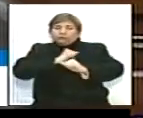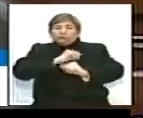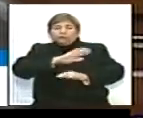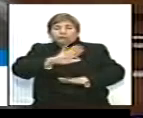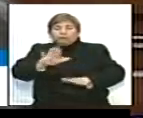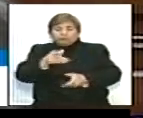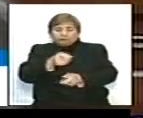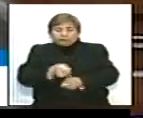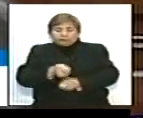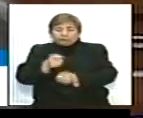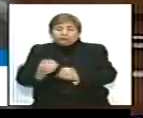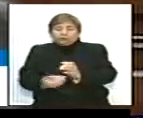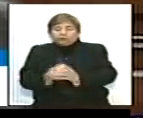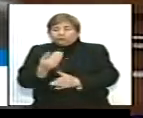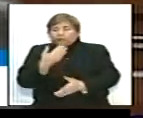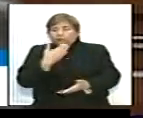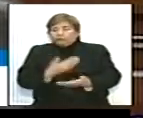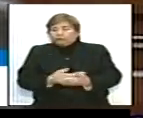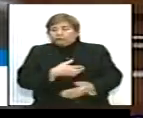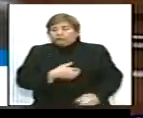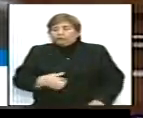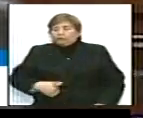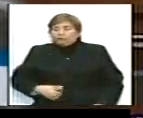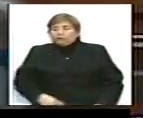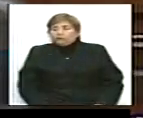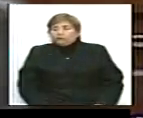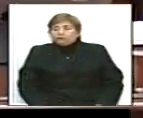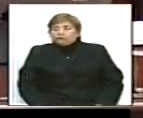actividad agrícola en la zona. Gracias, presidenta.